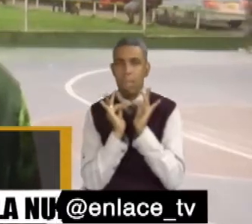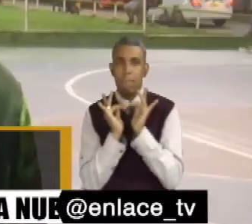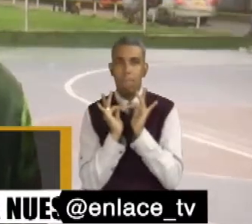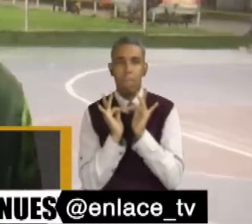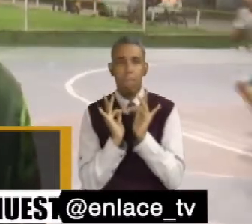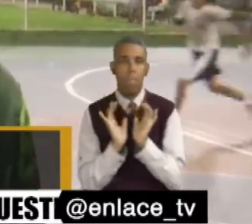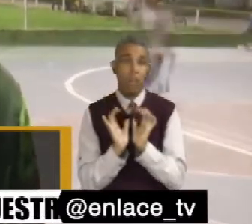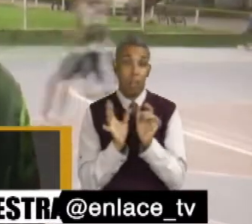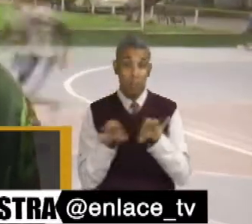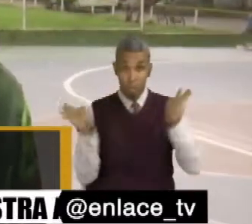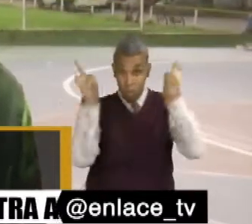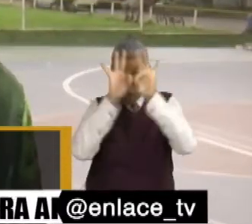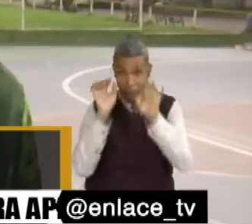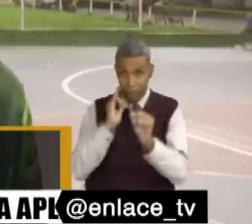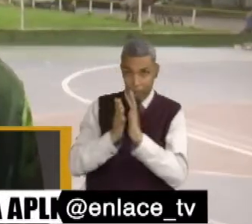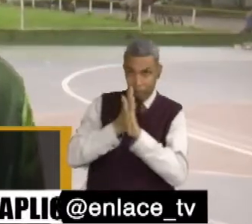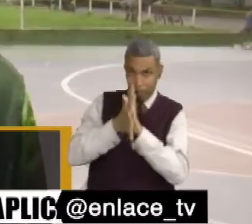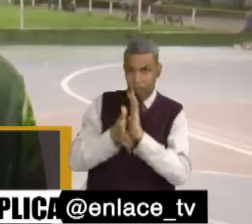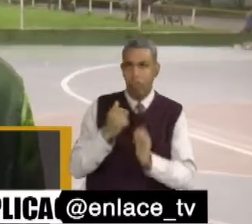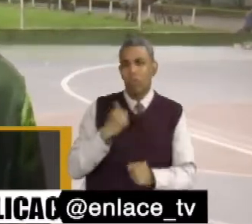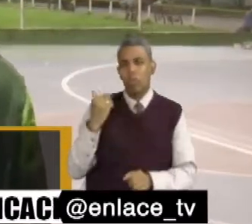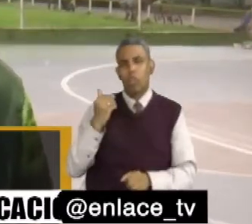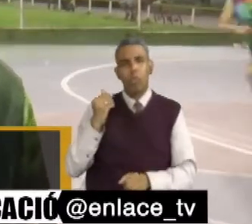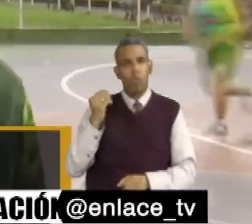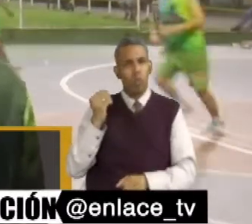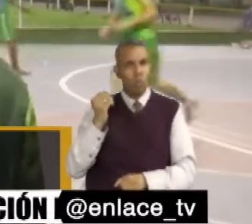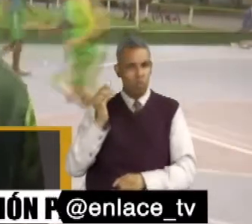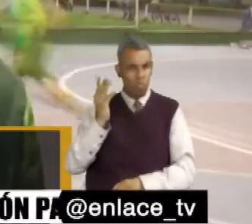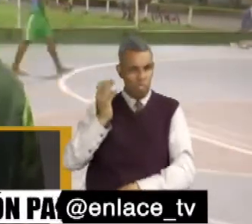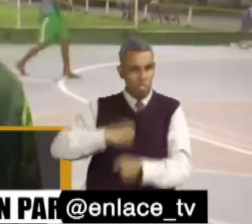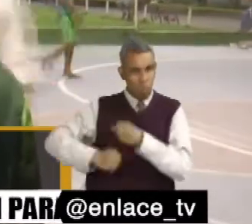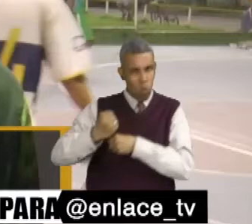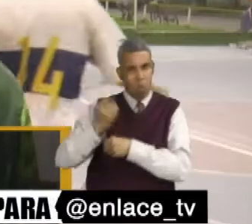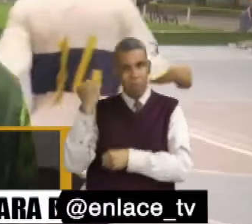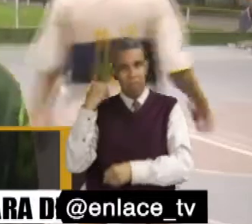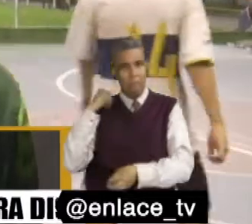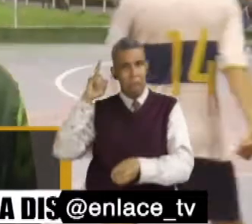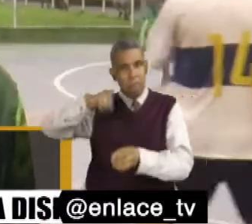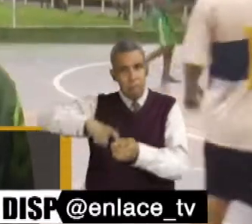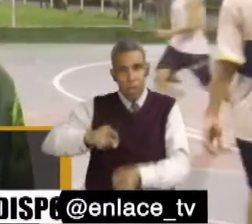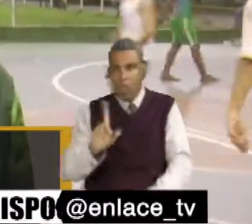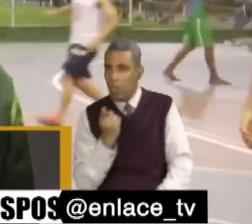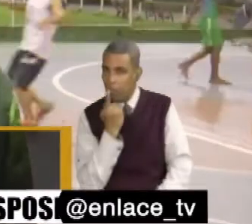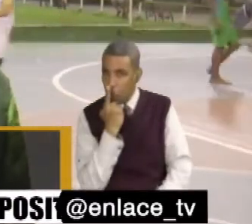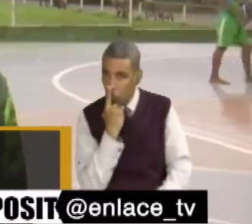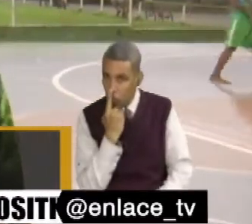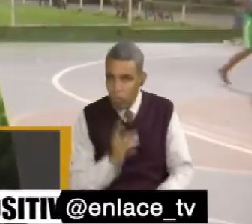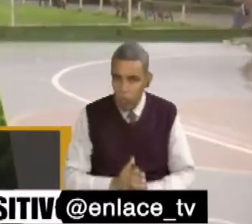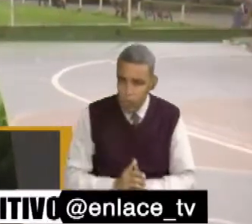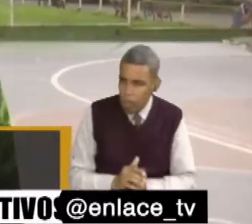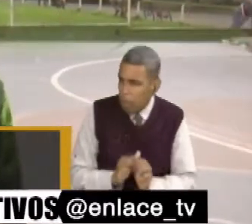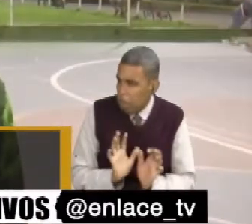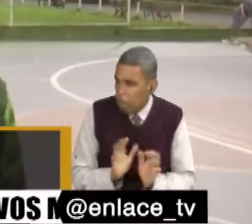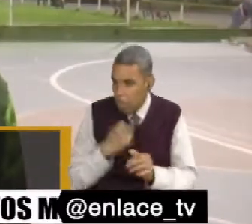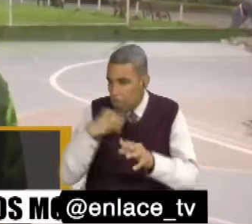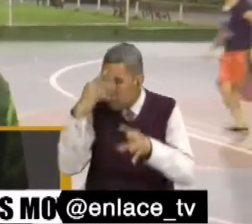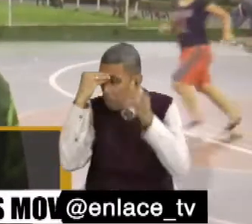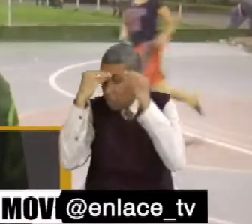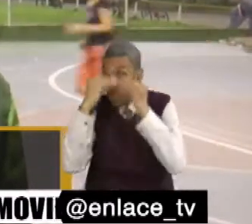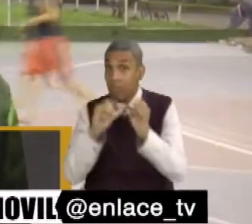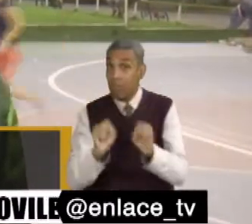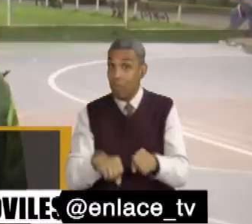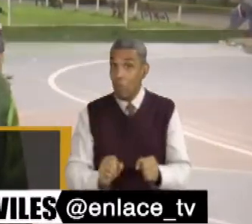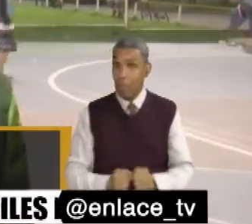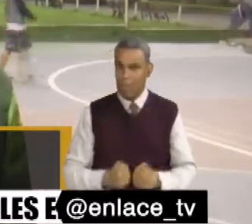pues llegué hace como unos 5 años a conocer este deporte, fue un deporte que que me ayudó a coger muchísimo